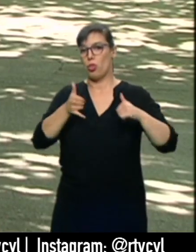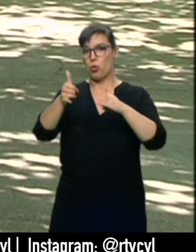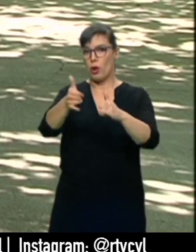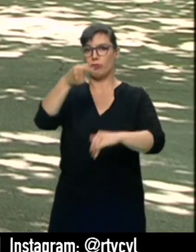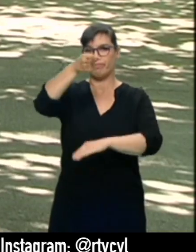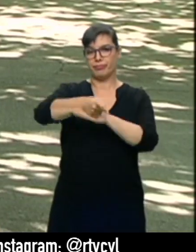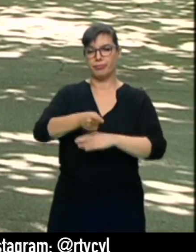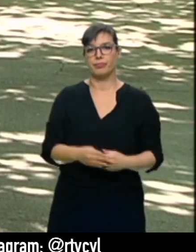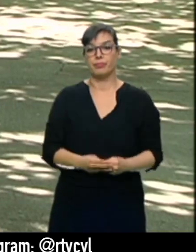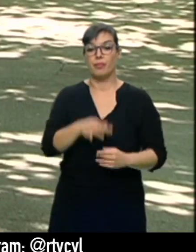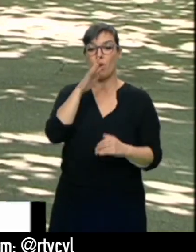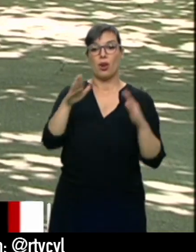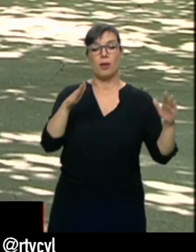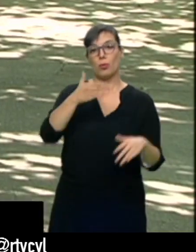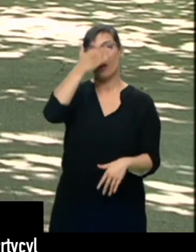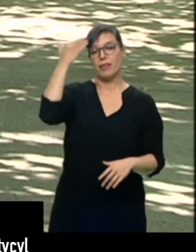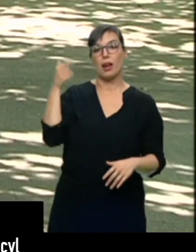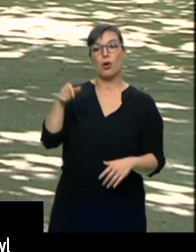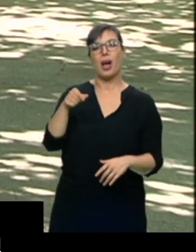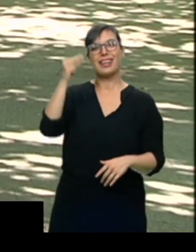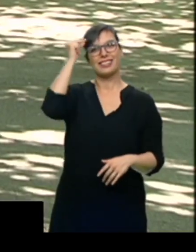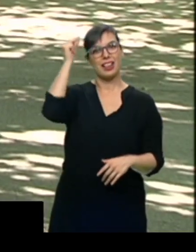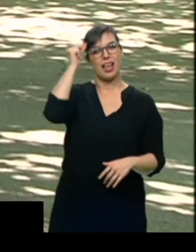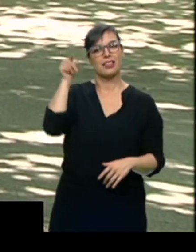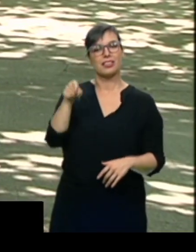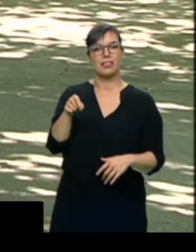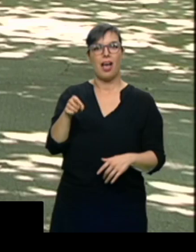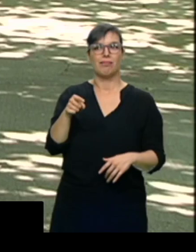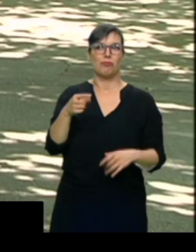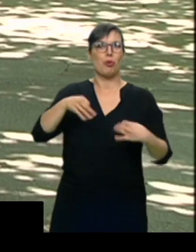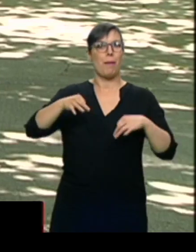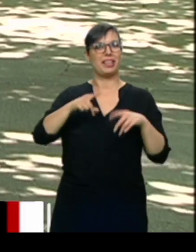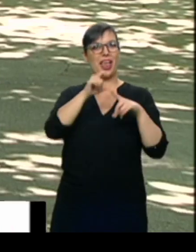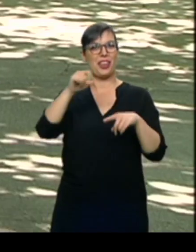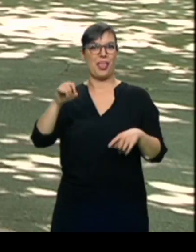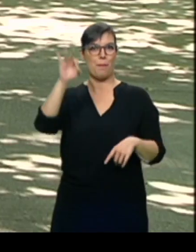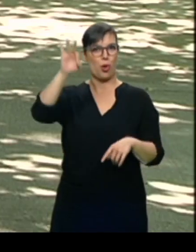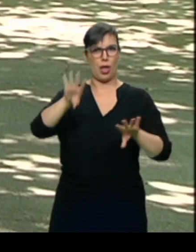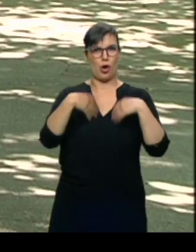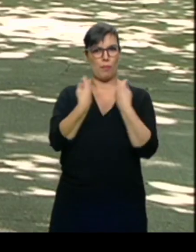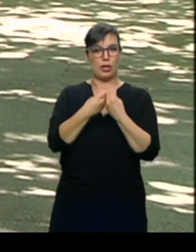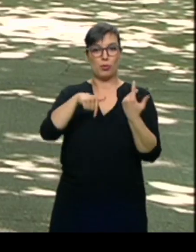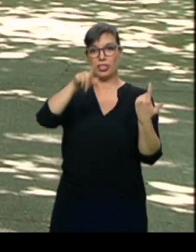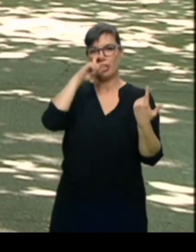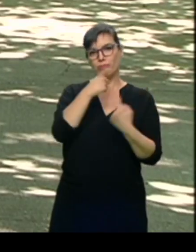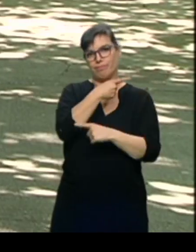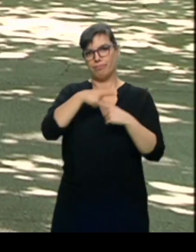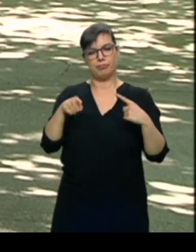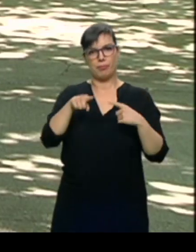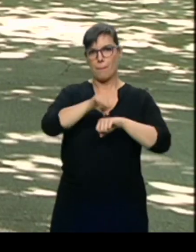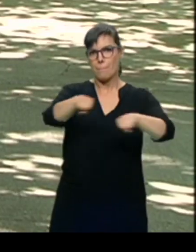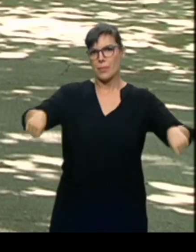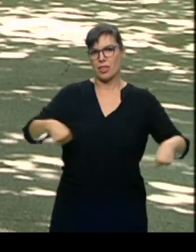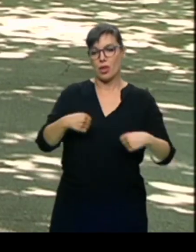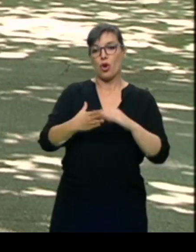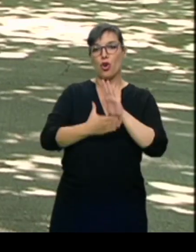A estas alturas del verano este camping de Saldaña estaría al 100%, pero este año la imagen es bien distinta, está completamente